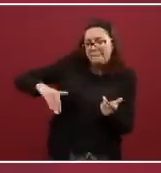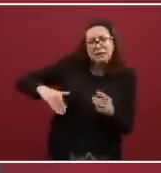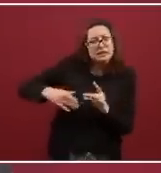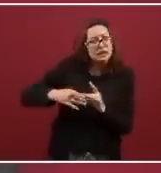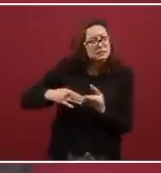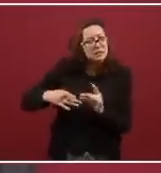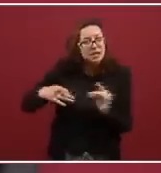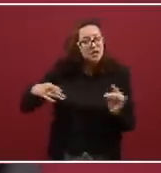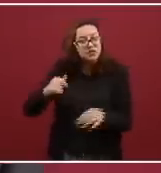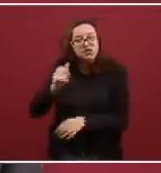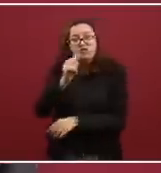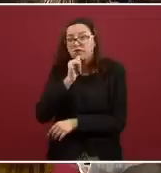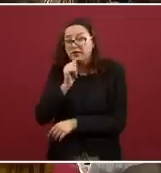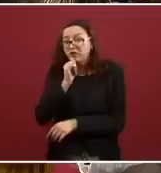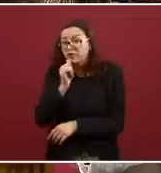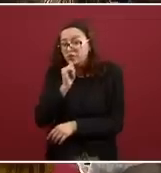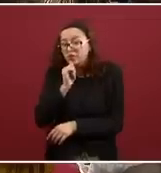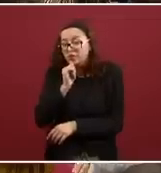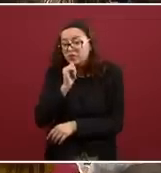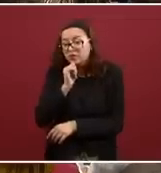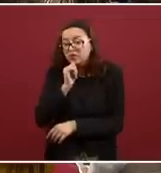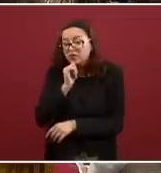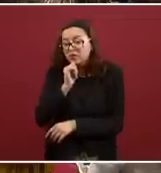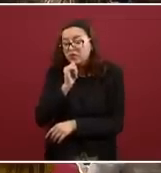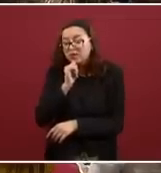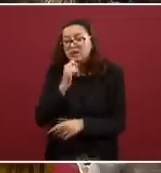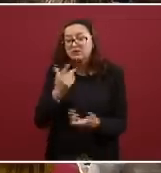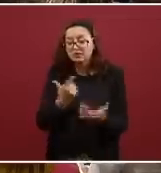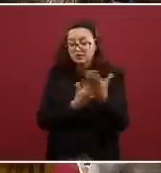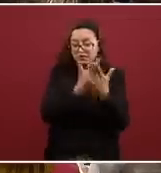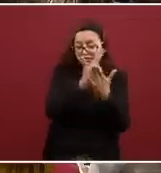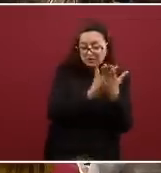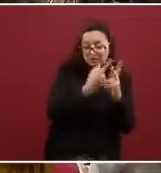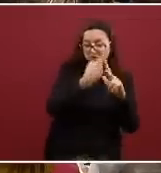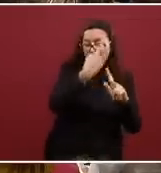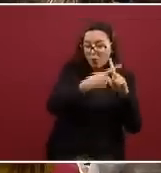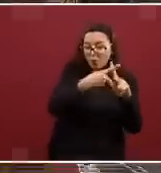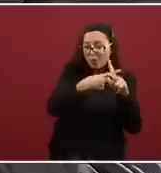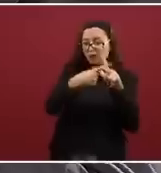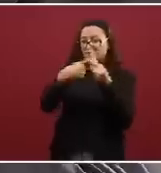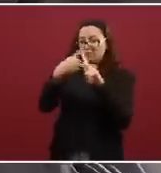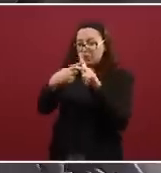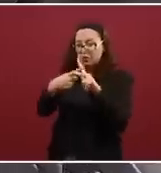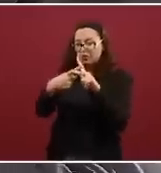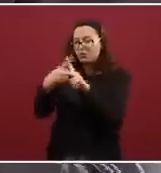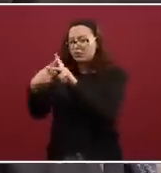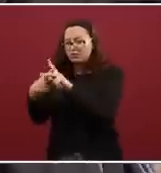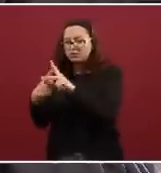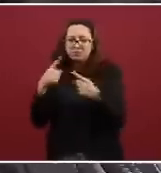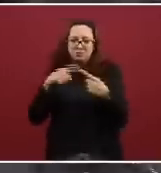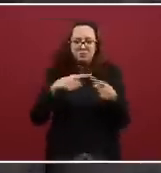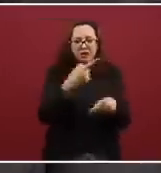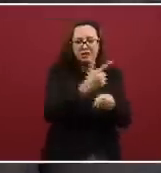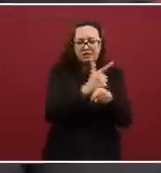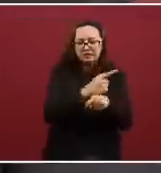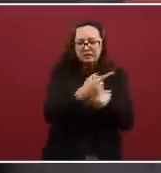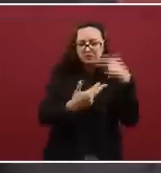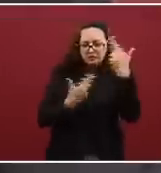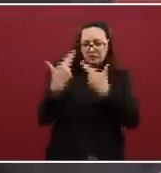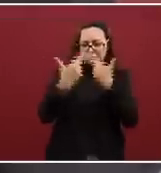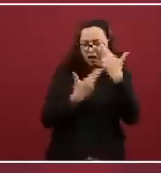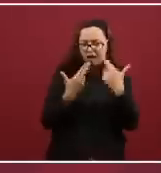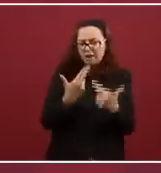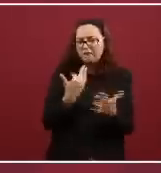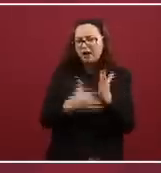determinar por ejemplo el software te va a fronteras no te va a revisar y ahí va a determinar qué es lo que se